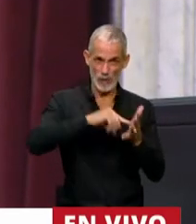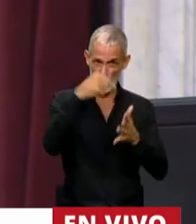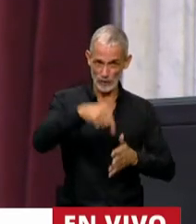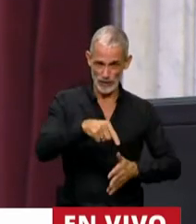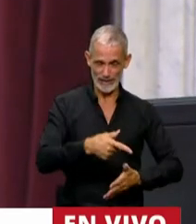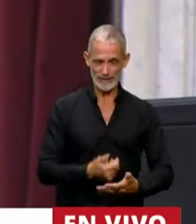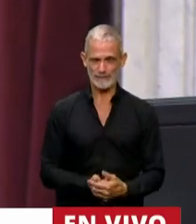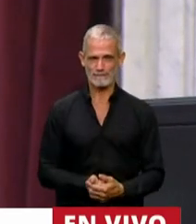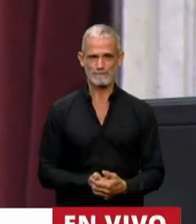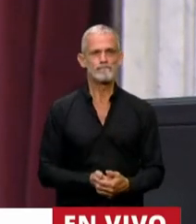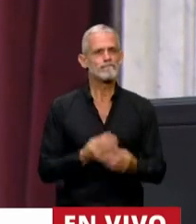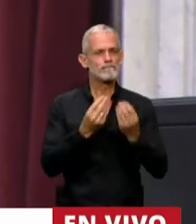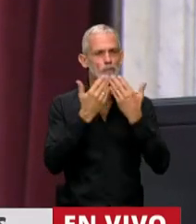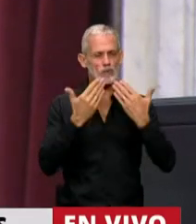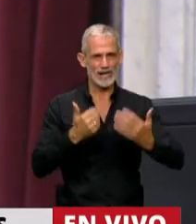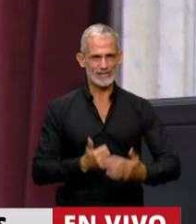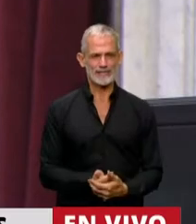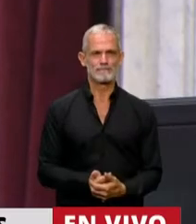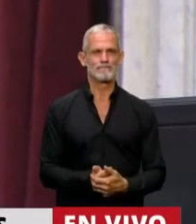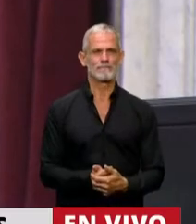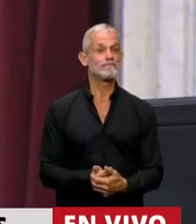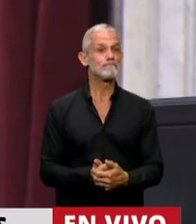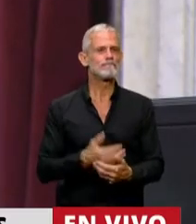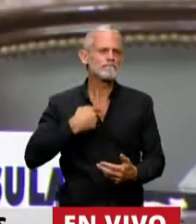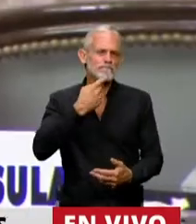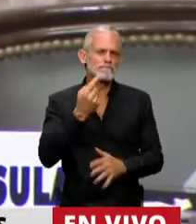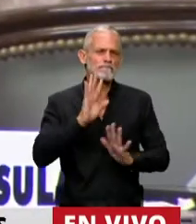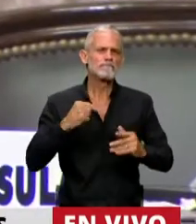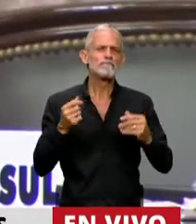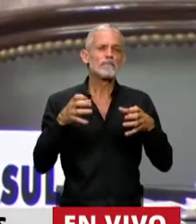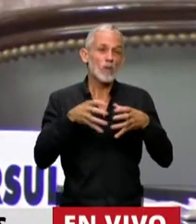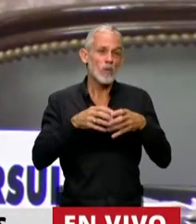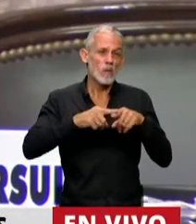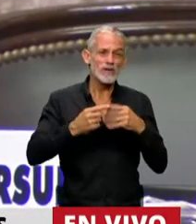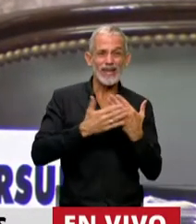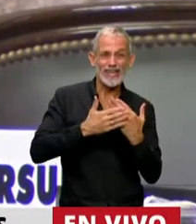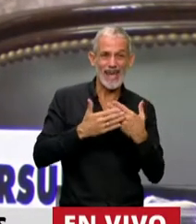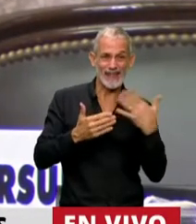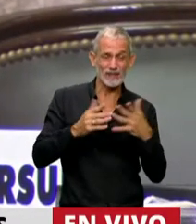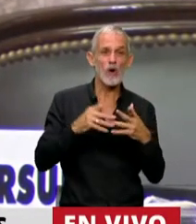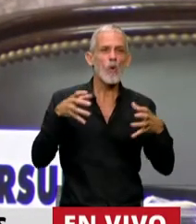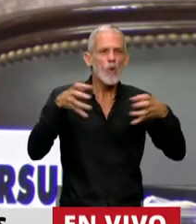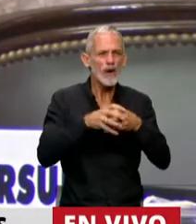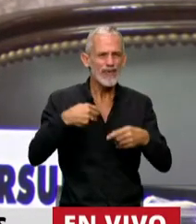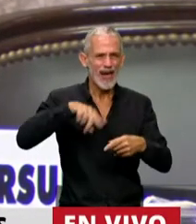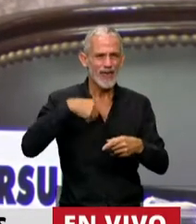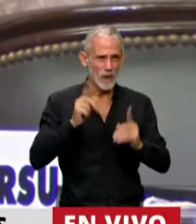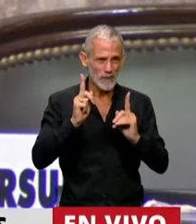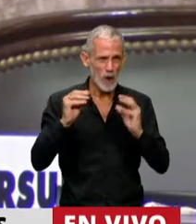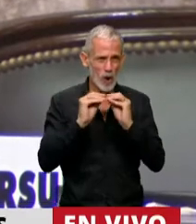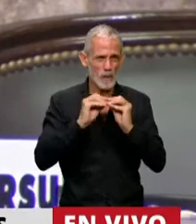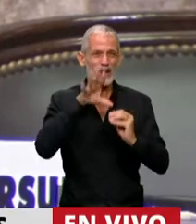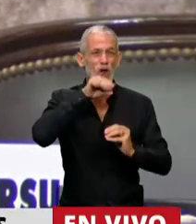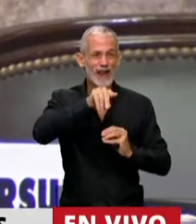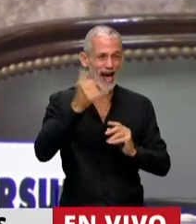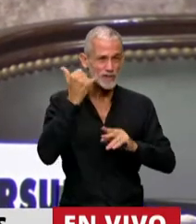Aires. Muchas gracias. Para decir que de Izquierda Socialista, en el Frente de Izquierda Unidad, como ya le dijo el compañero Nicolás